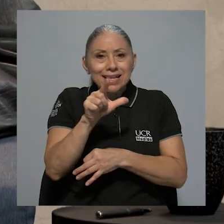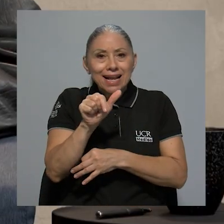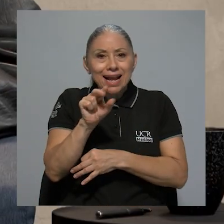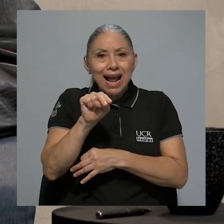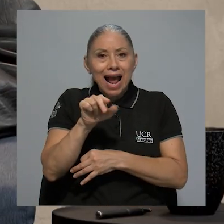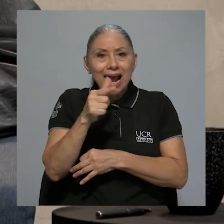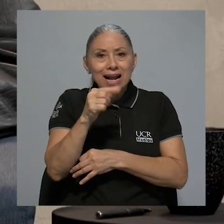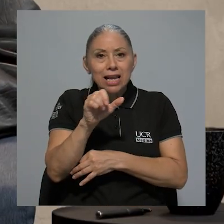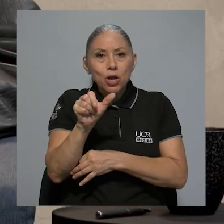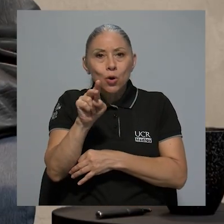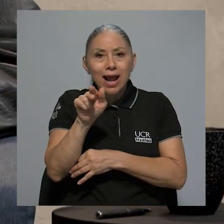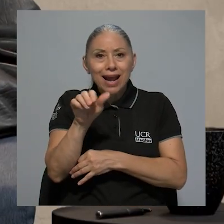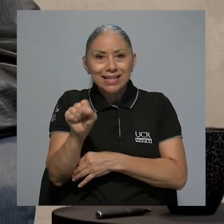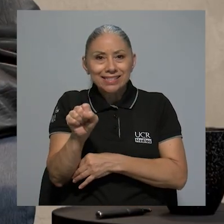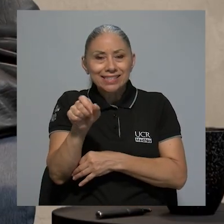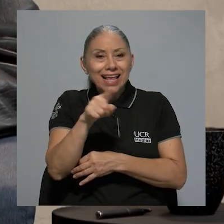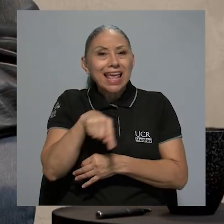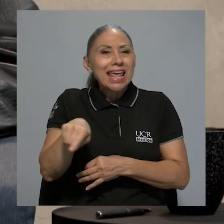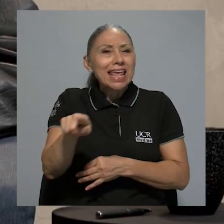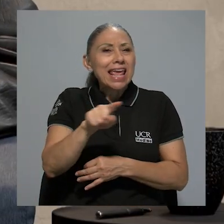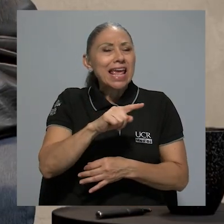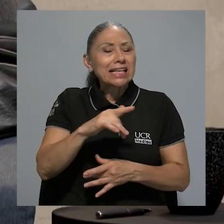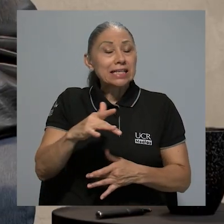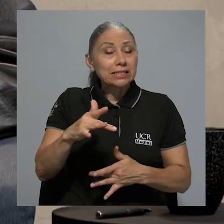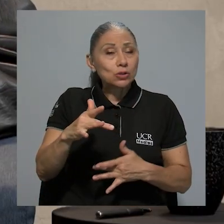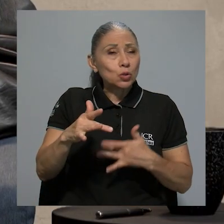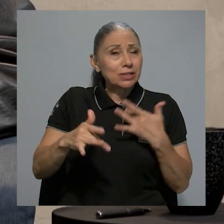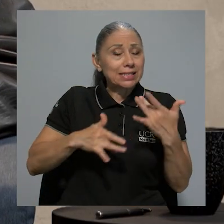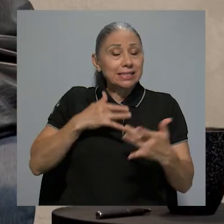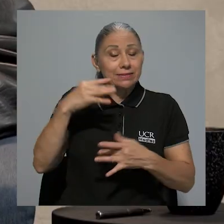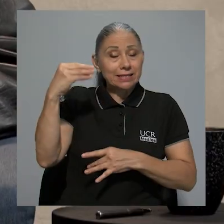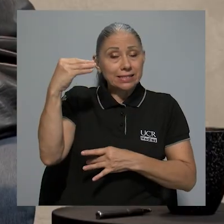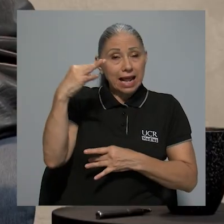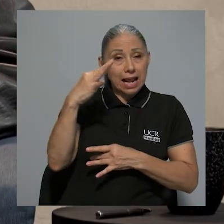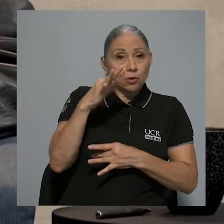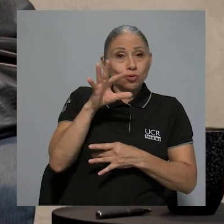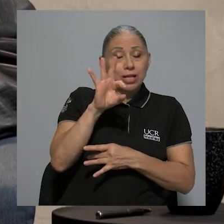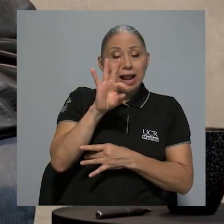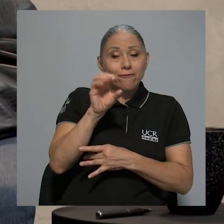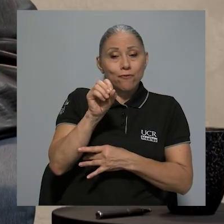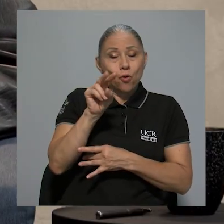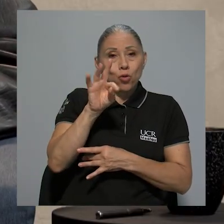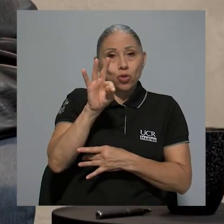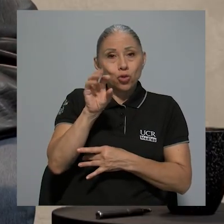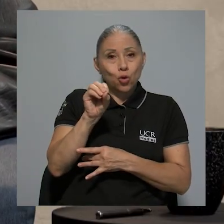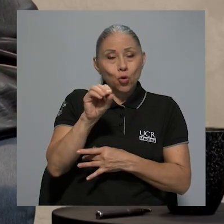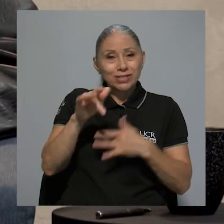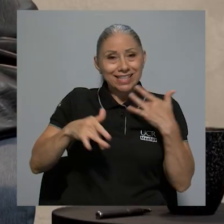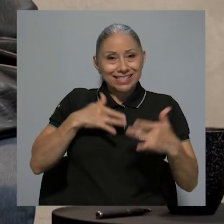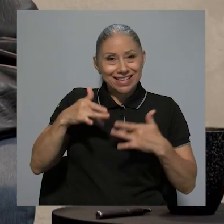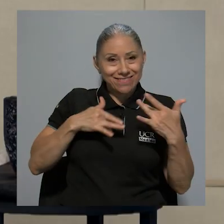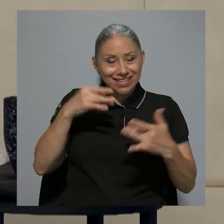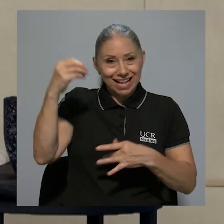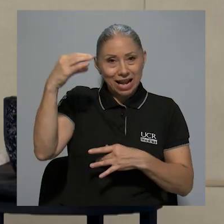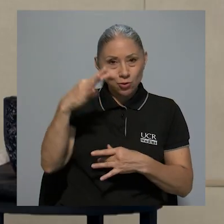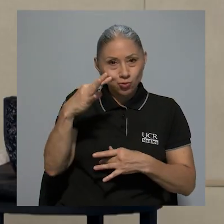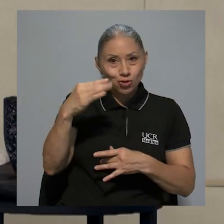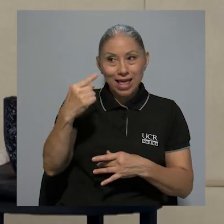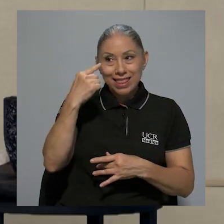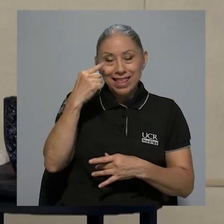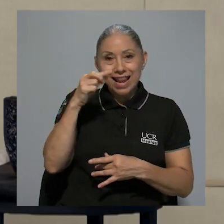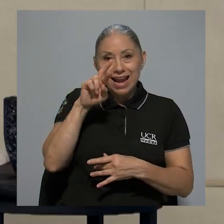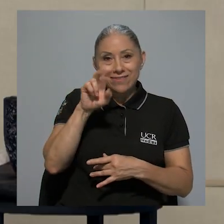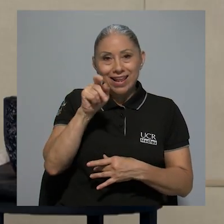ganglionares intrínsecamente fotosensibles de la retina, en términos muy generales? Sí, bueno, en realidad yo creo que esto es como lo